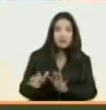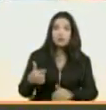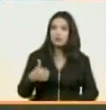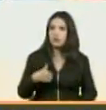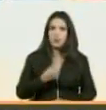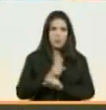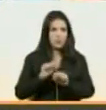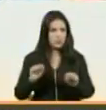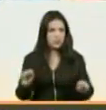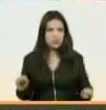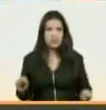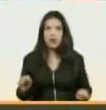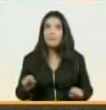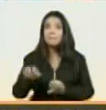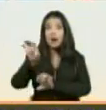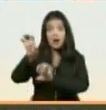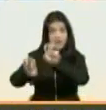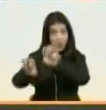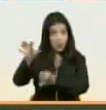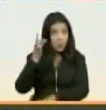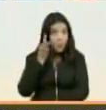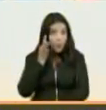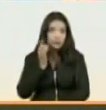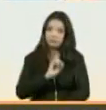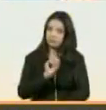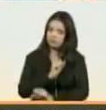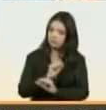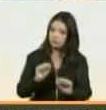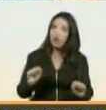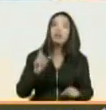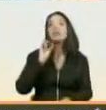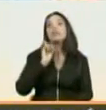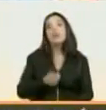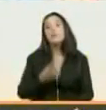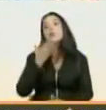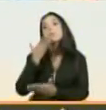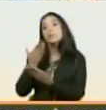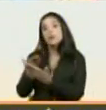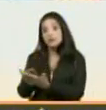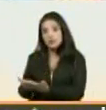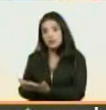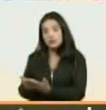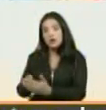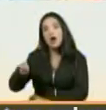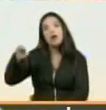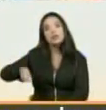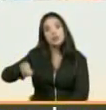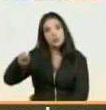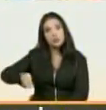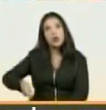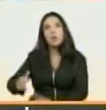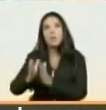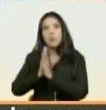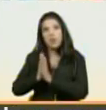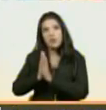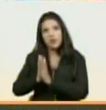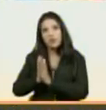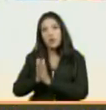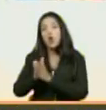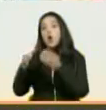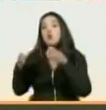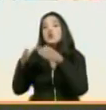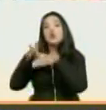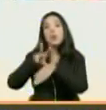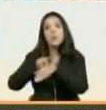capacidad potestativa para evaluarla, lo que procede en este caso es solicitar al máximo tribunal la conformación de una junta médica y